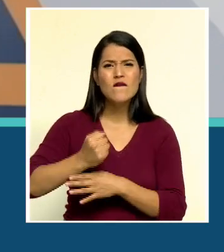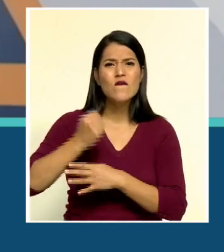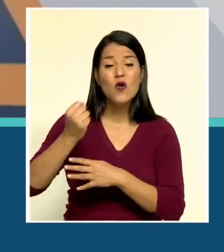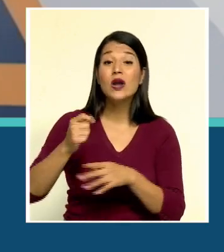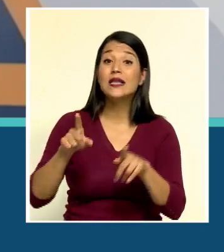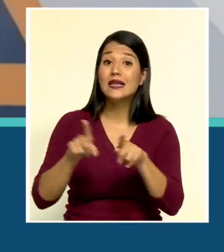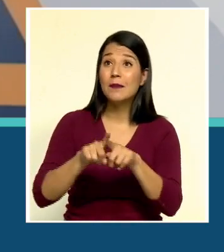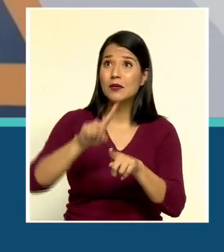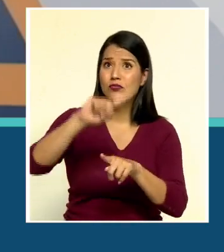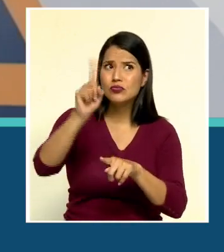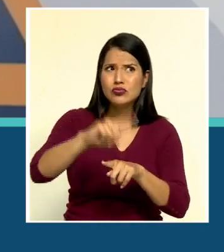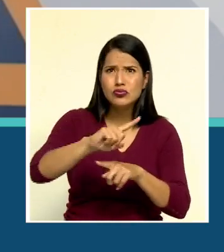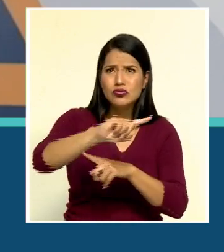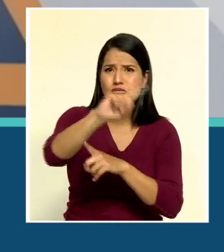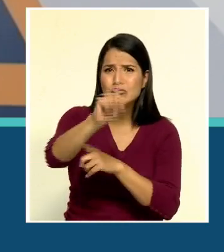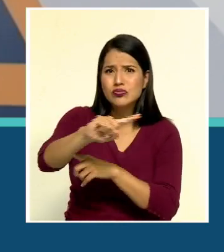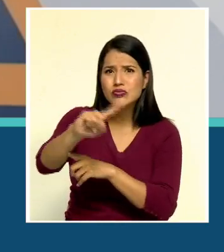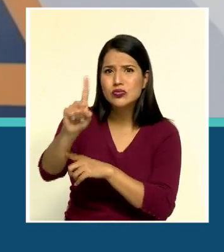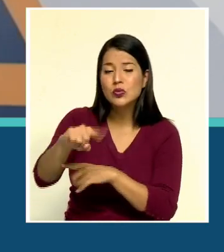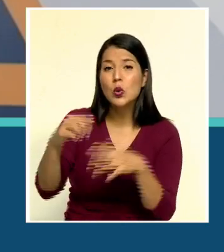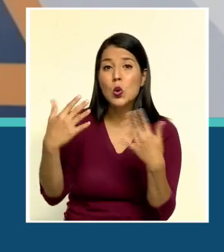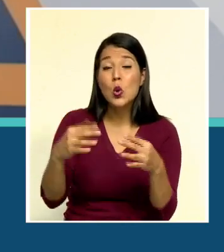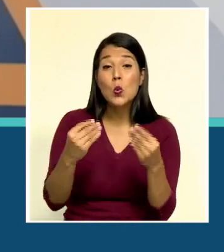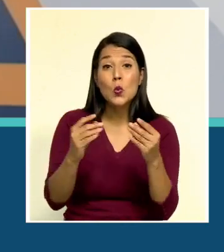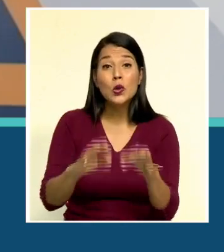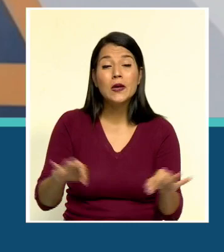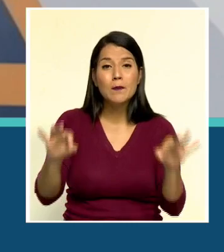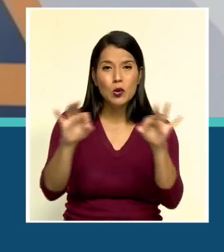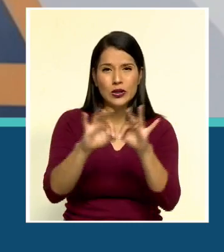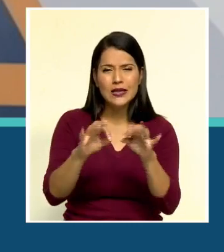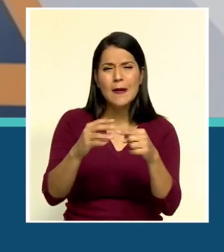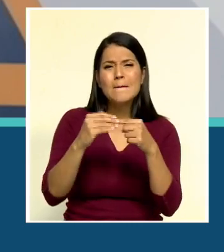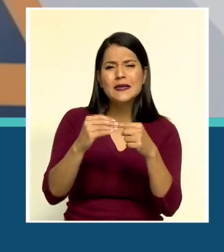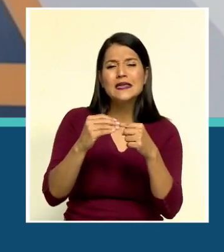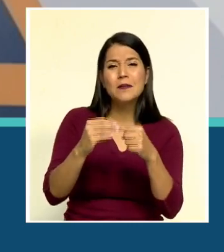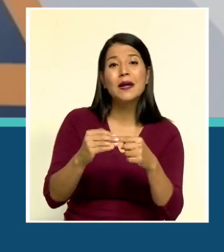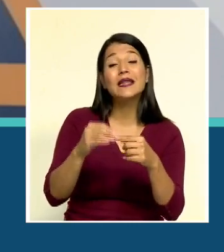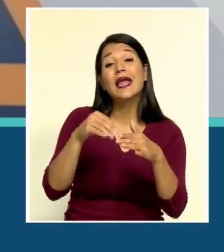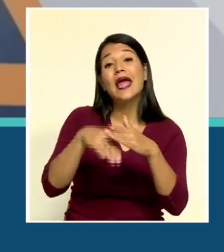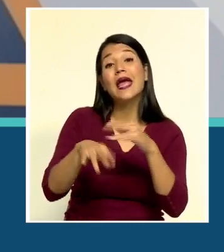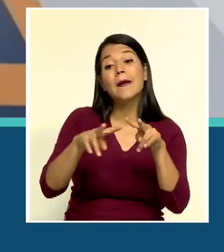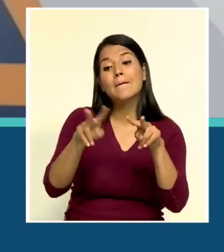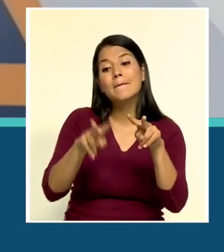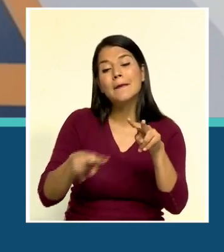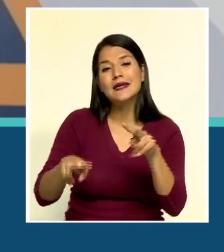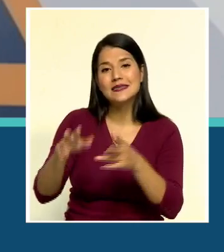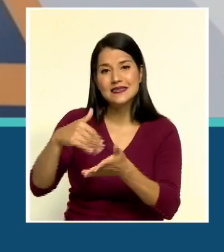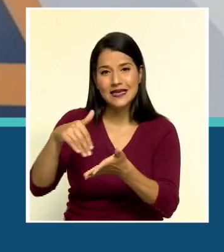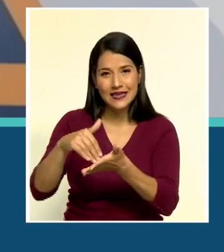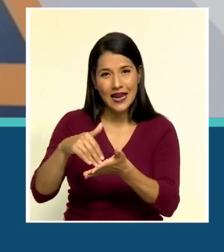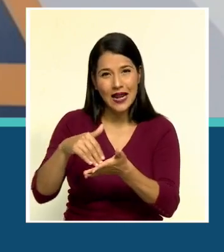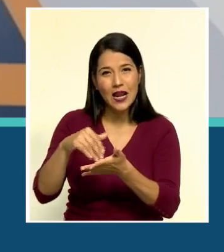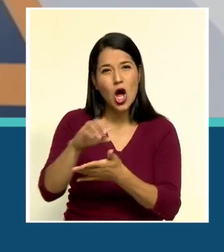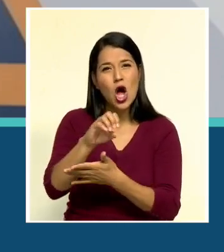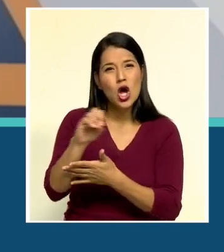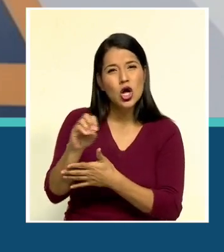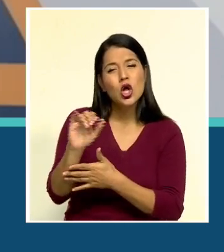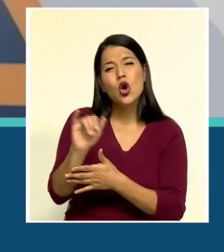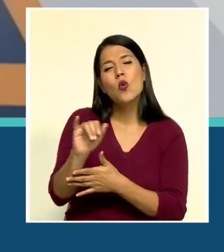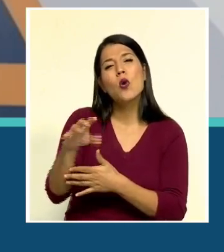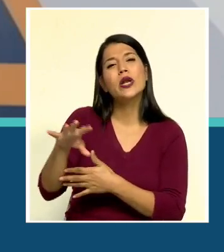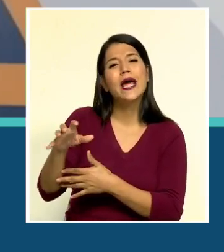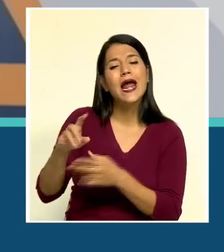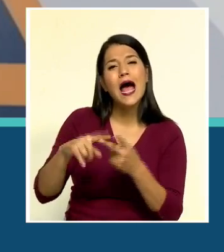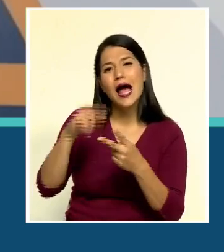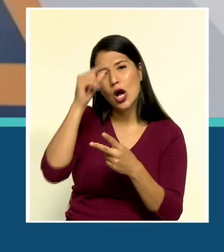actividad eléctrica bastante importante, principalmente hacia la parte occidental del Valle Central, todo lo que es la parte de Naranjo, de